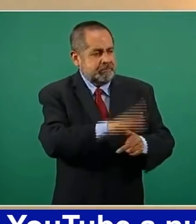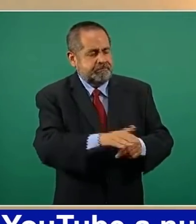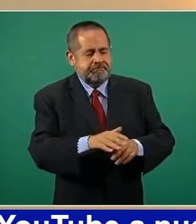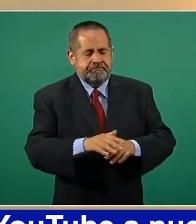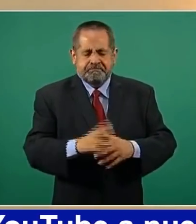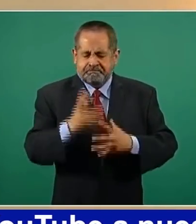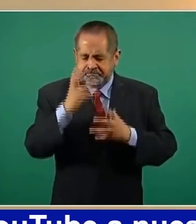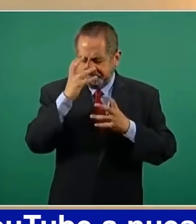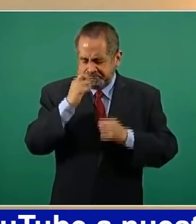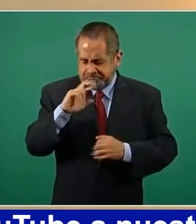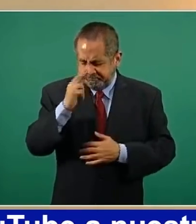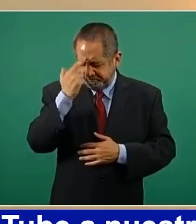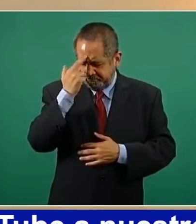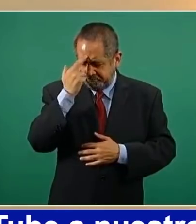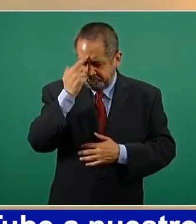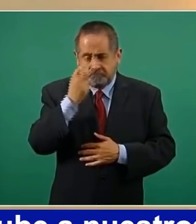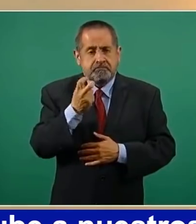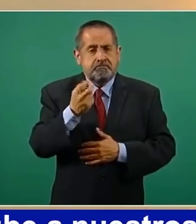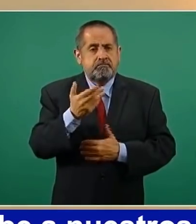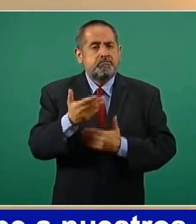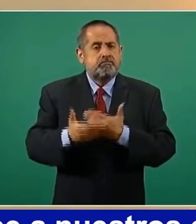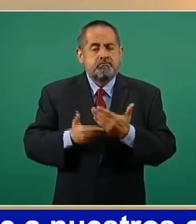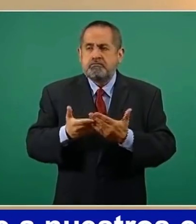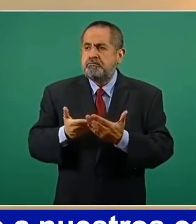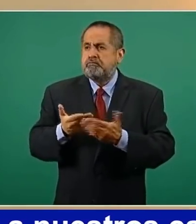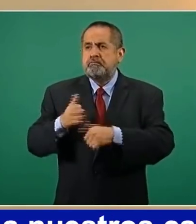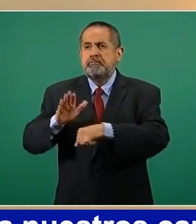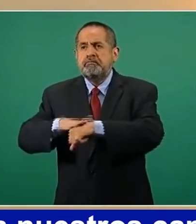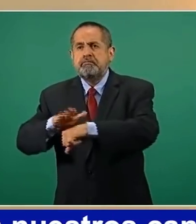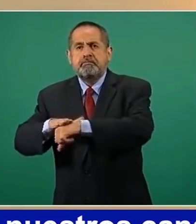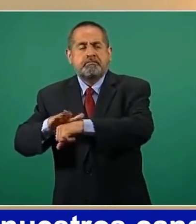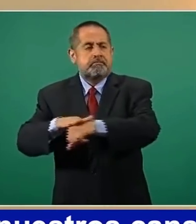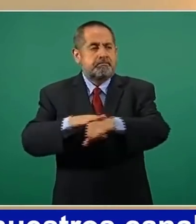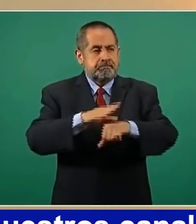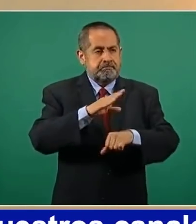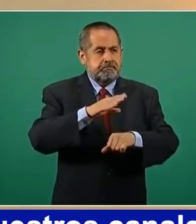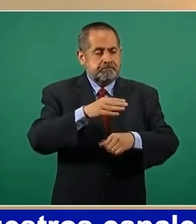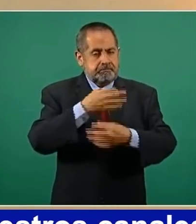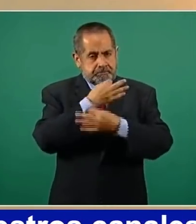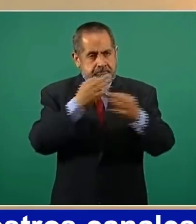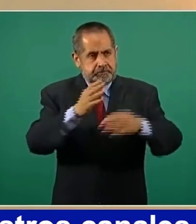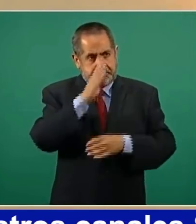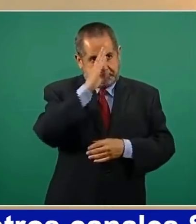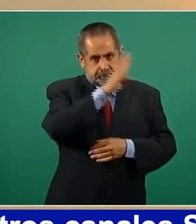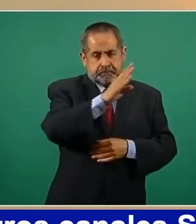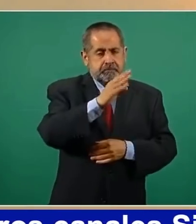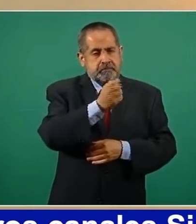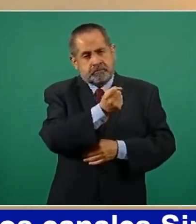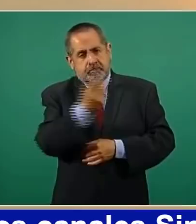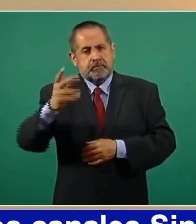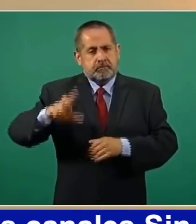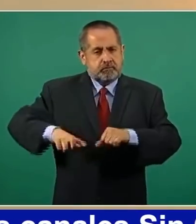hacerles con absoluto respeto a sus personas, investiduras,